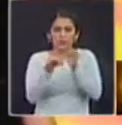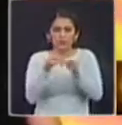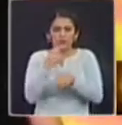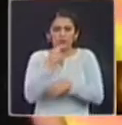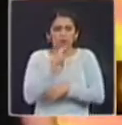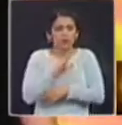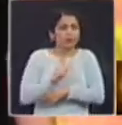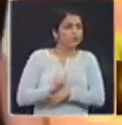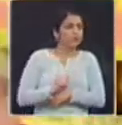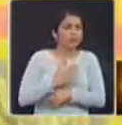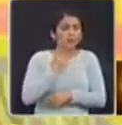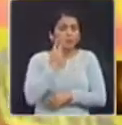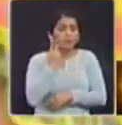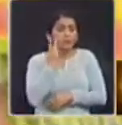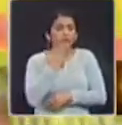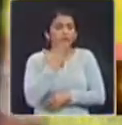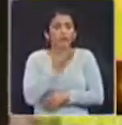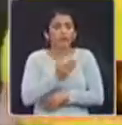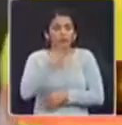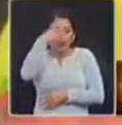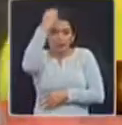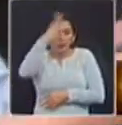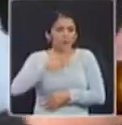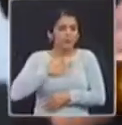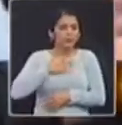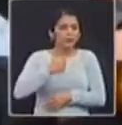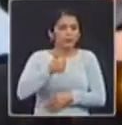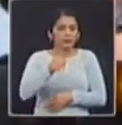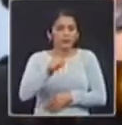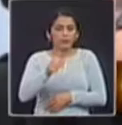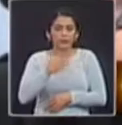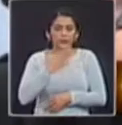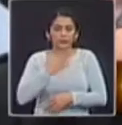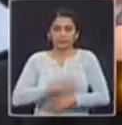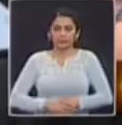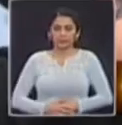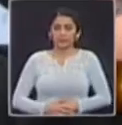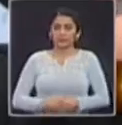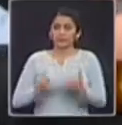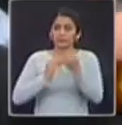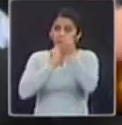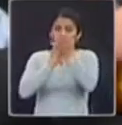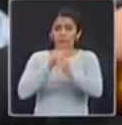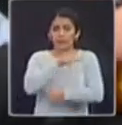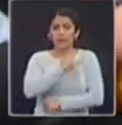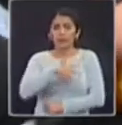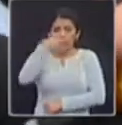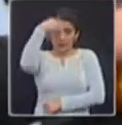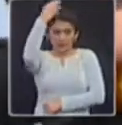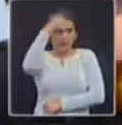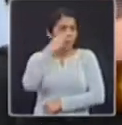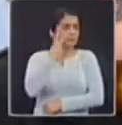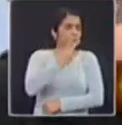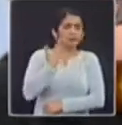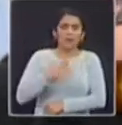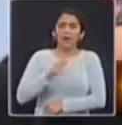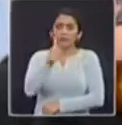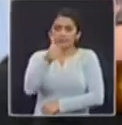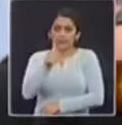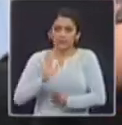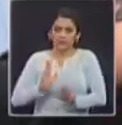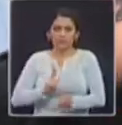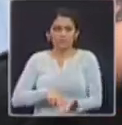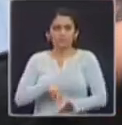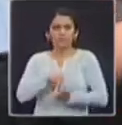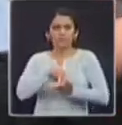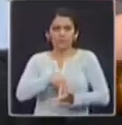de salud del segundo mandatario. Él está muy bien, lleno de fe, de esperanza, está muy firme porque eres un